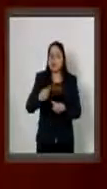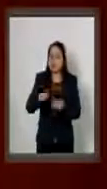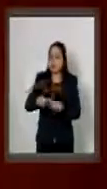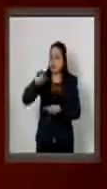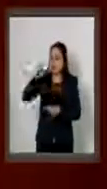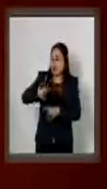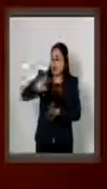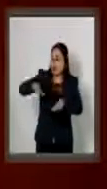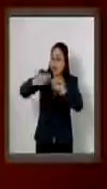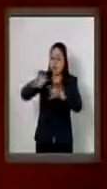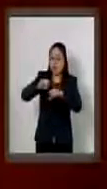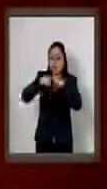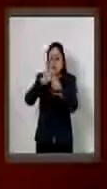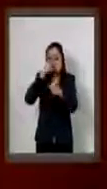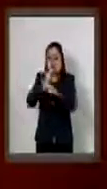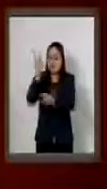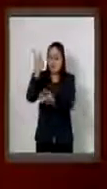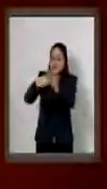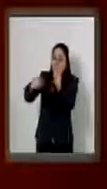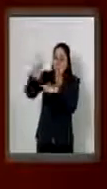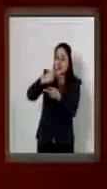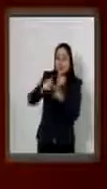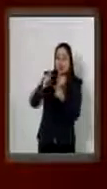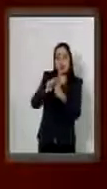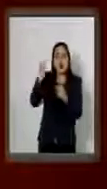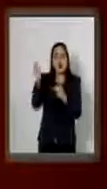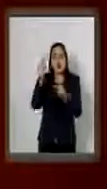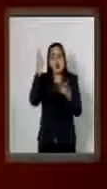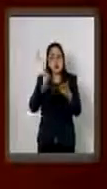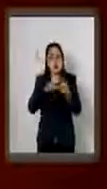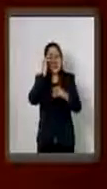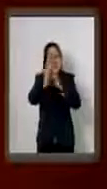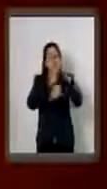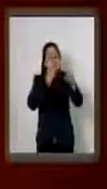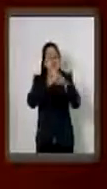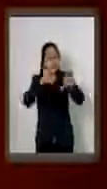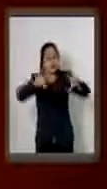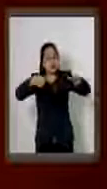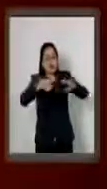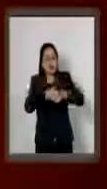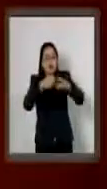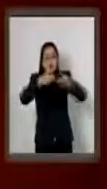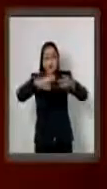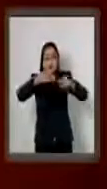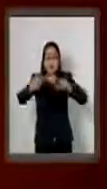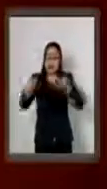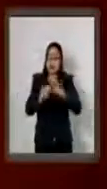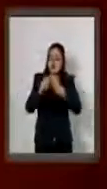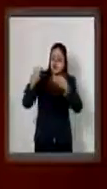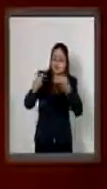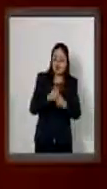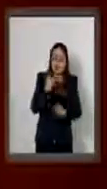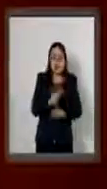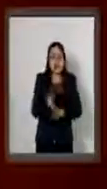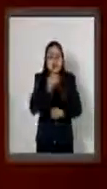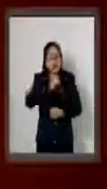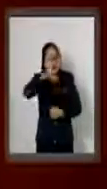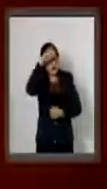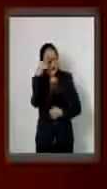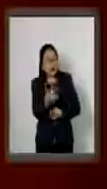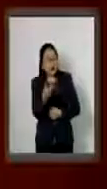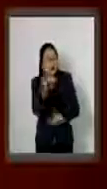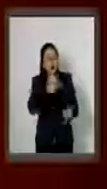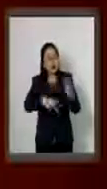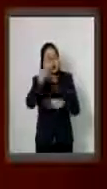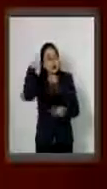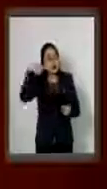desde la sociedad civil, la academia y los organismos internacionales se acercaron a este Senado de la